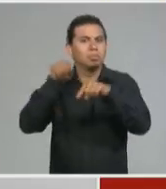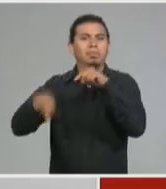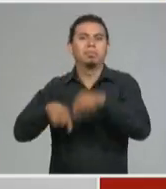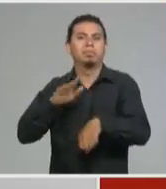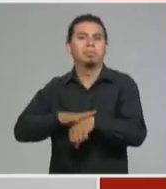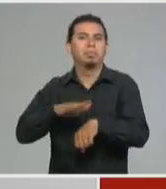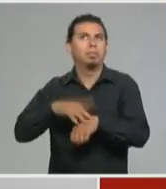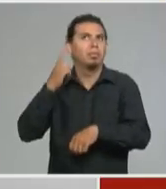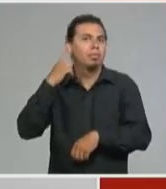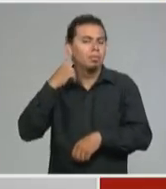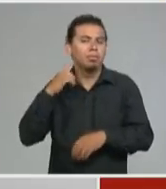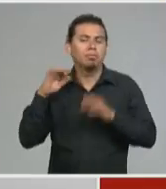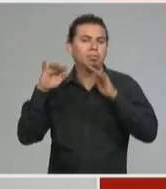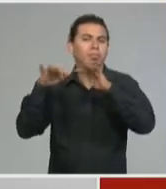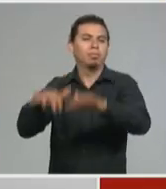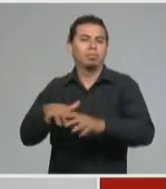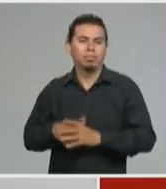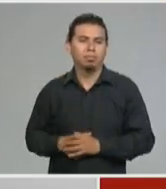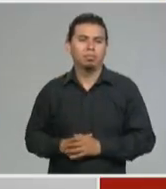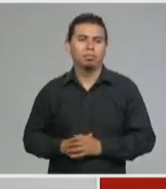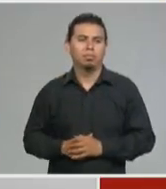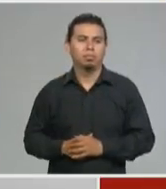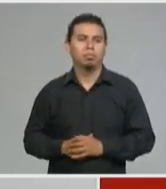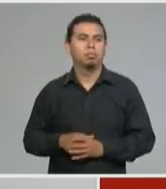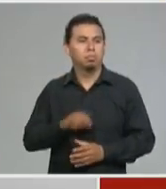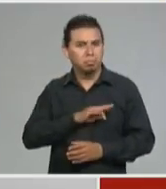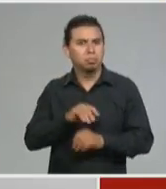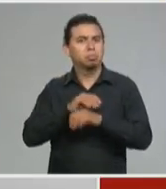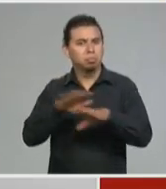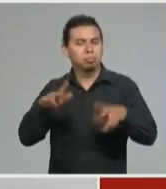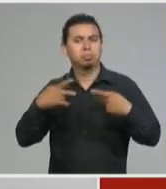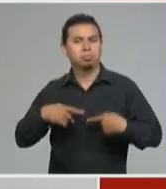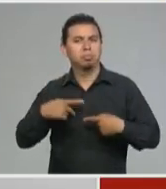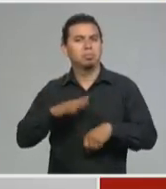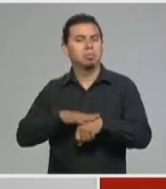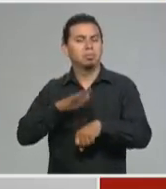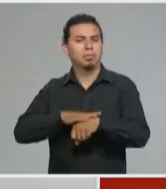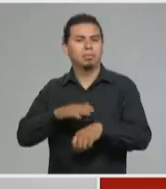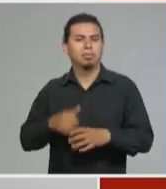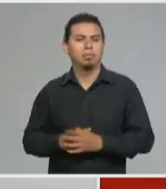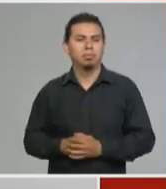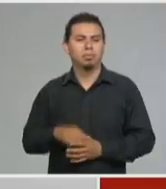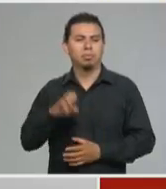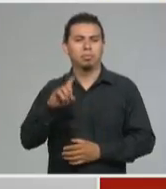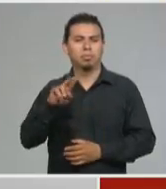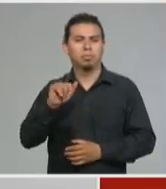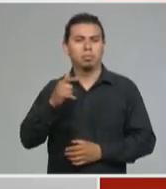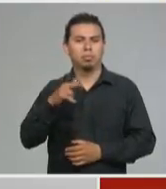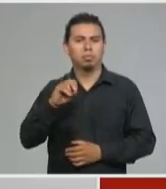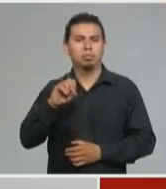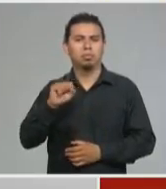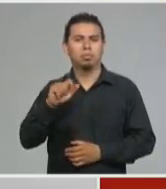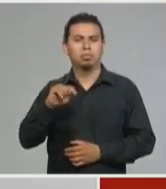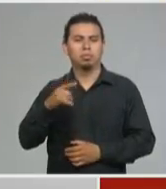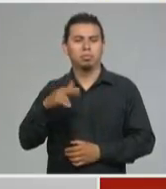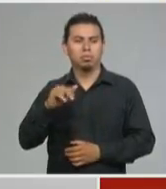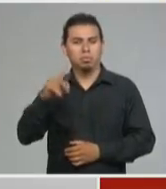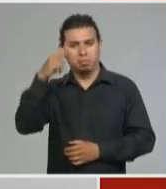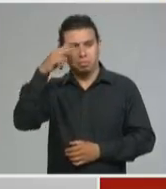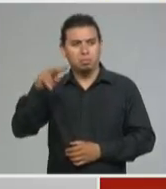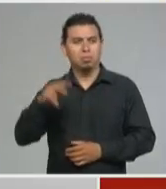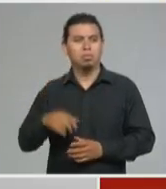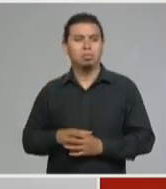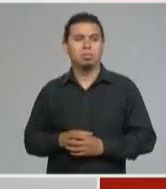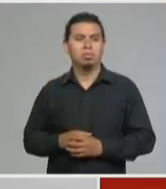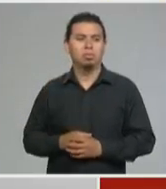y un exiliado checoslovaco también compartieron sus impresiones. Eduardo de Ontañón, en su Manual de México,